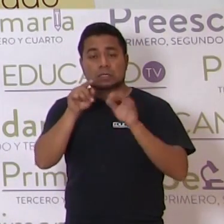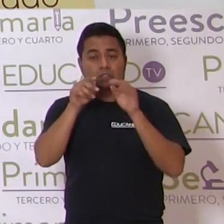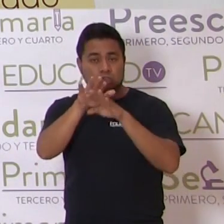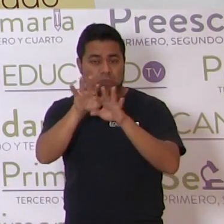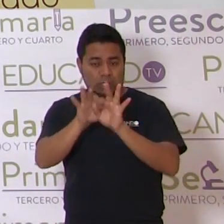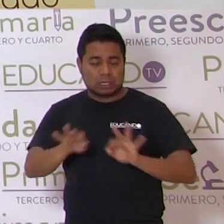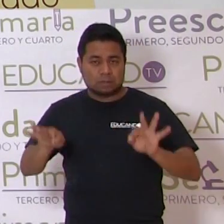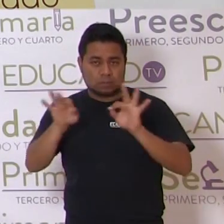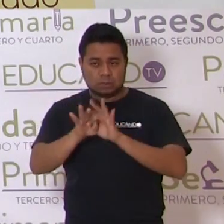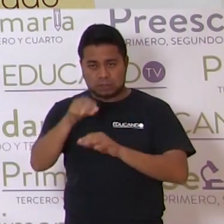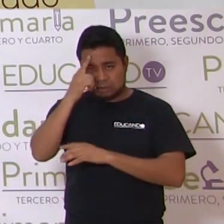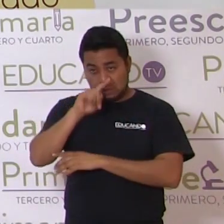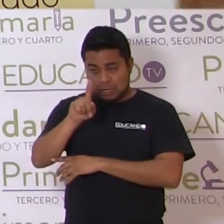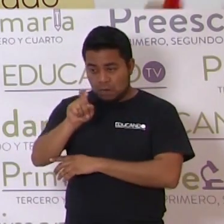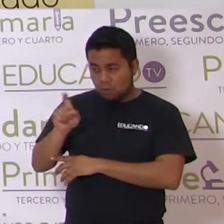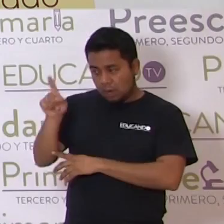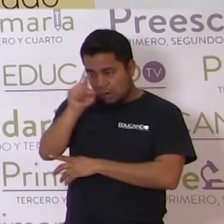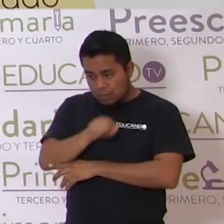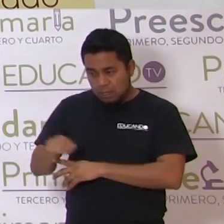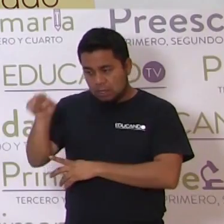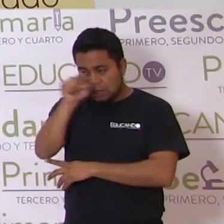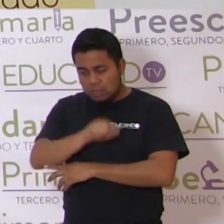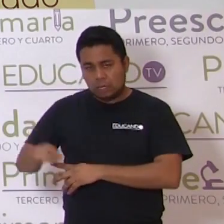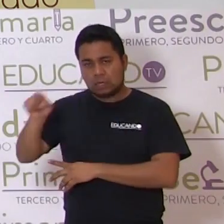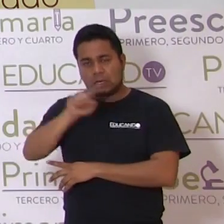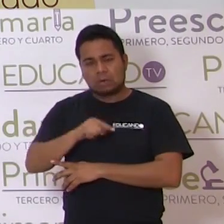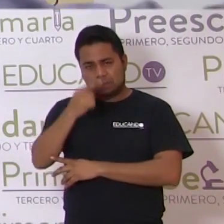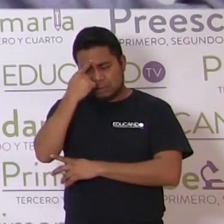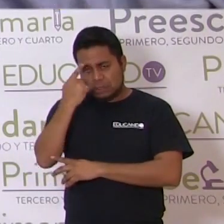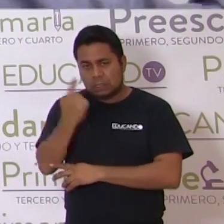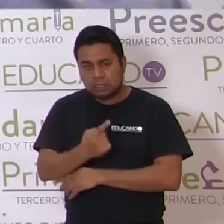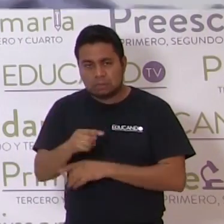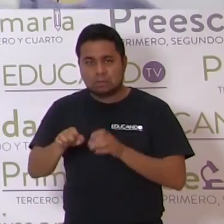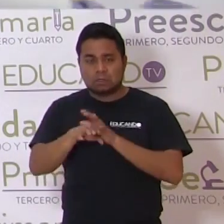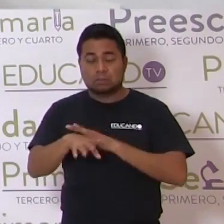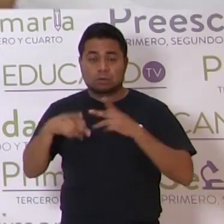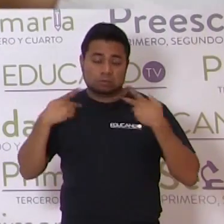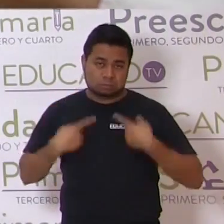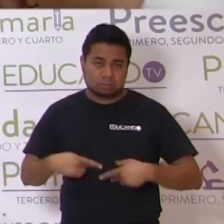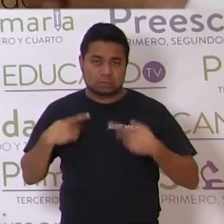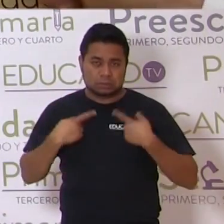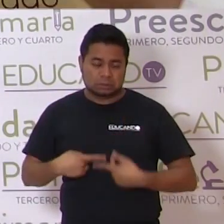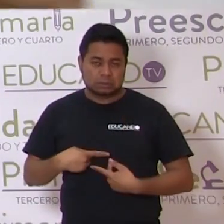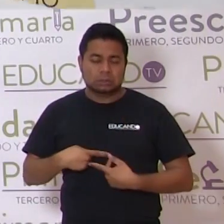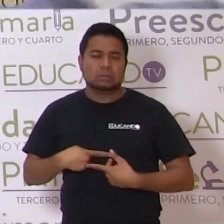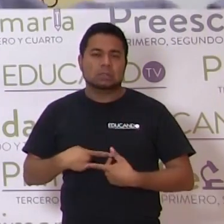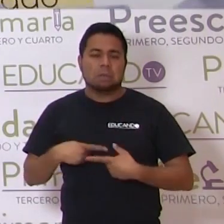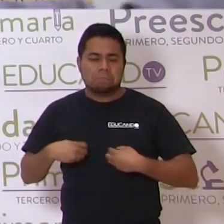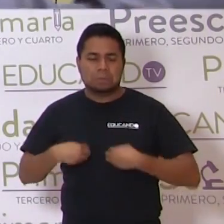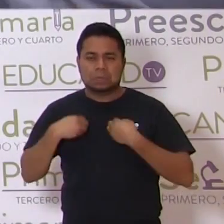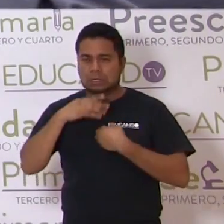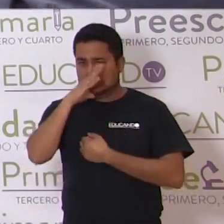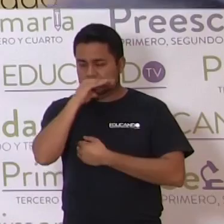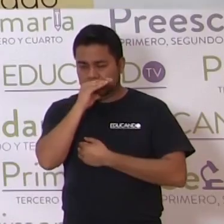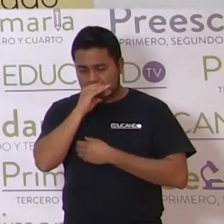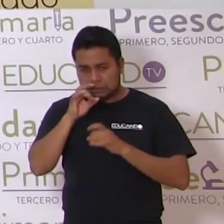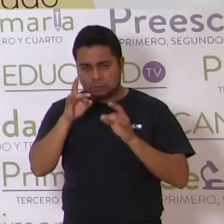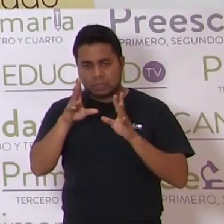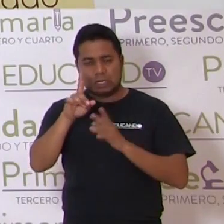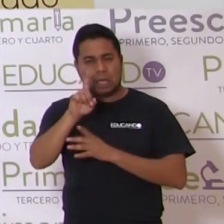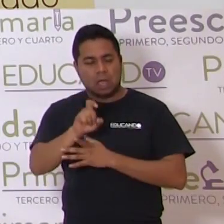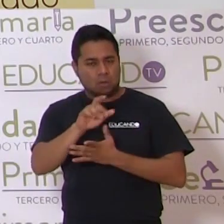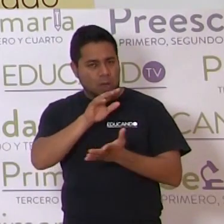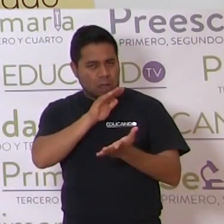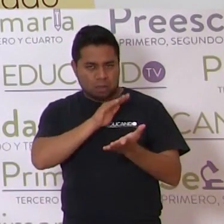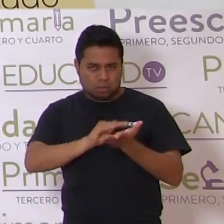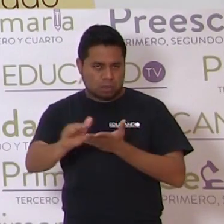este ciclo del agua, porque la importancia del ciclo del agua es que el ser humano no podría acceder a este elemento natural